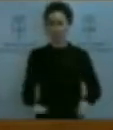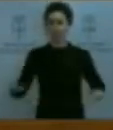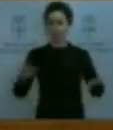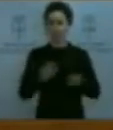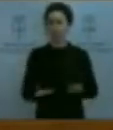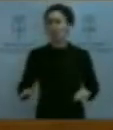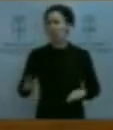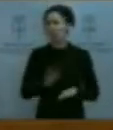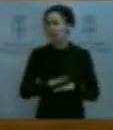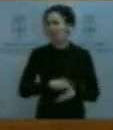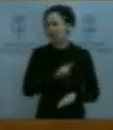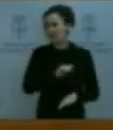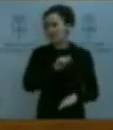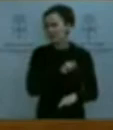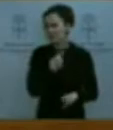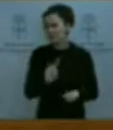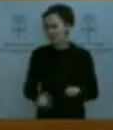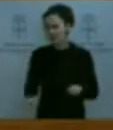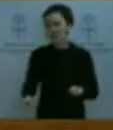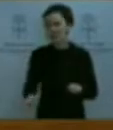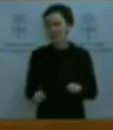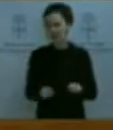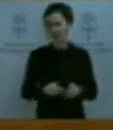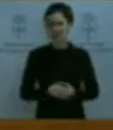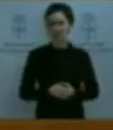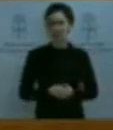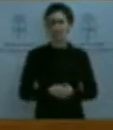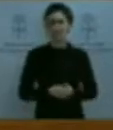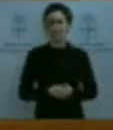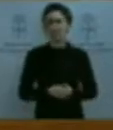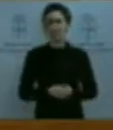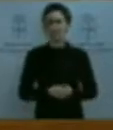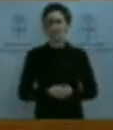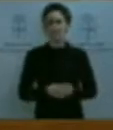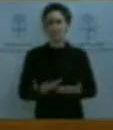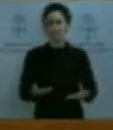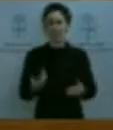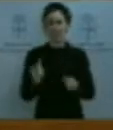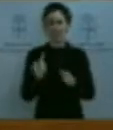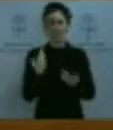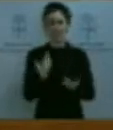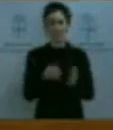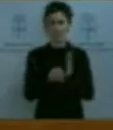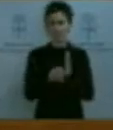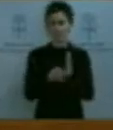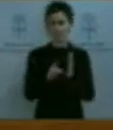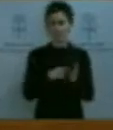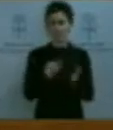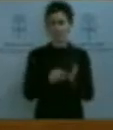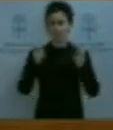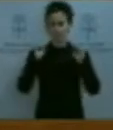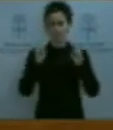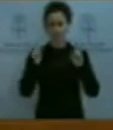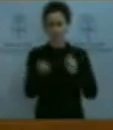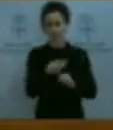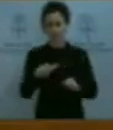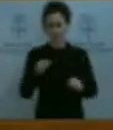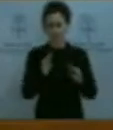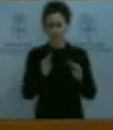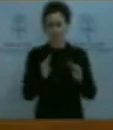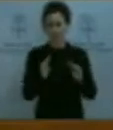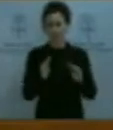para explicarlas, que demuestran la diferencia en la calidad del sistema educativo y en los resultados académicos entre las regiones como pueda ser Andalucía